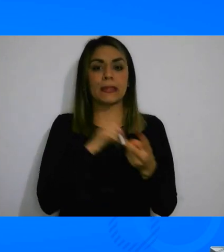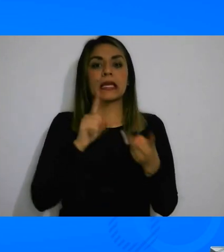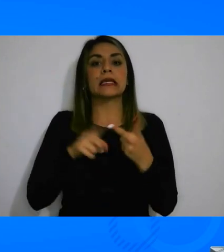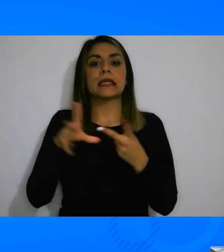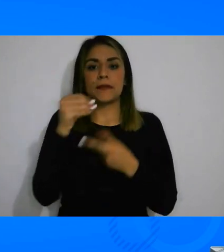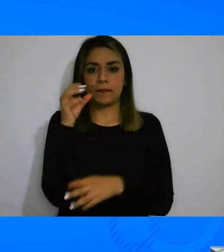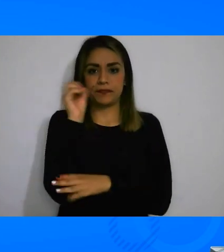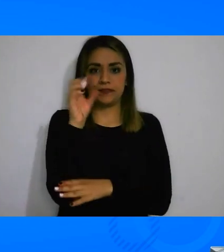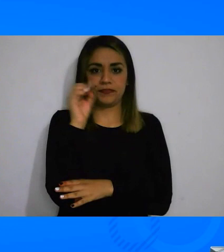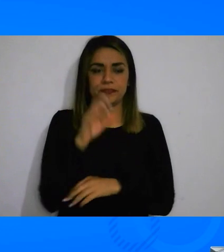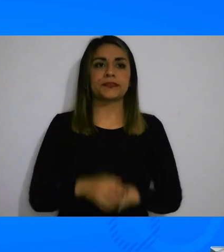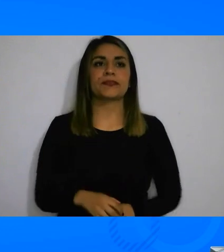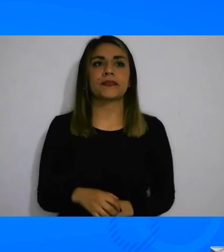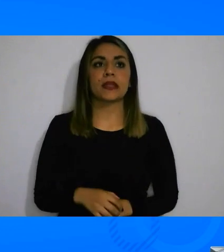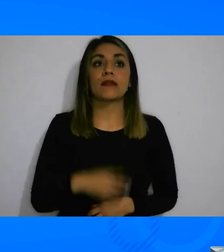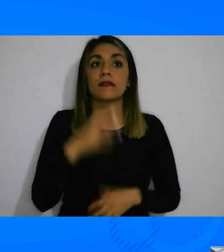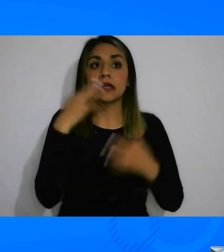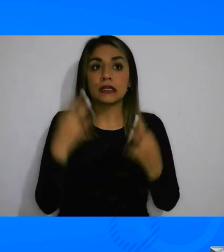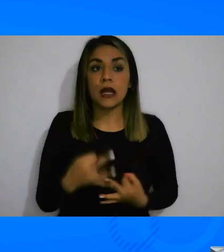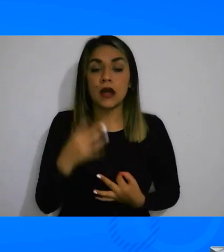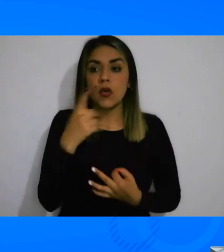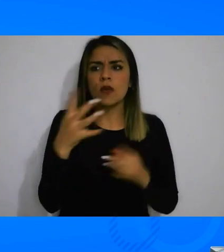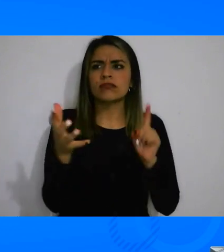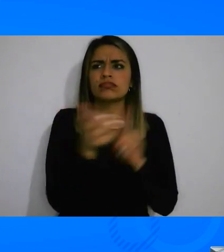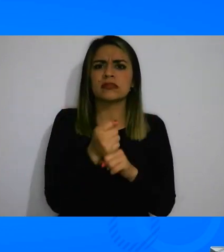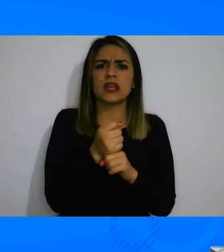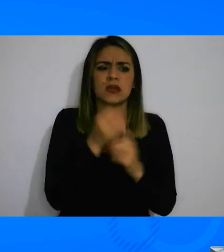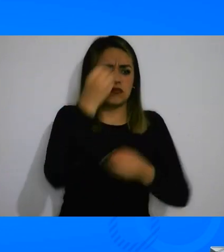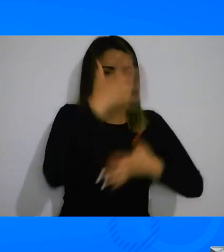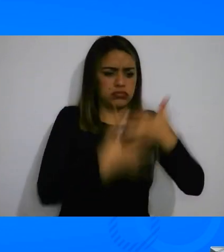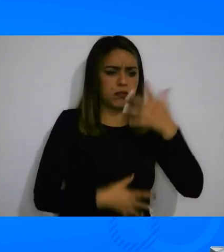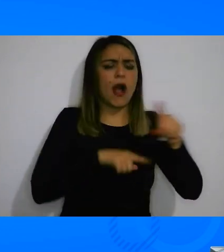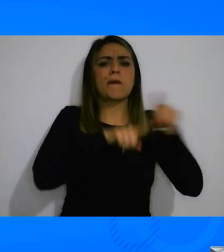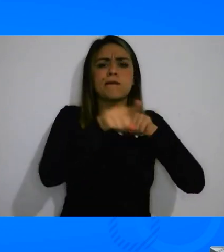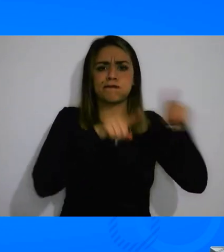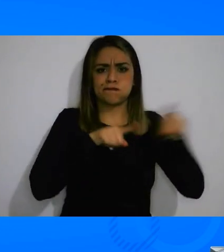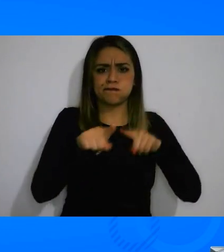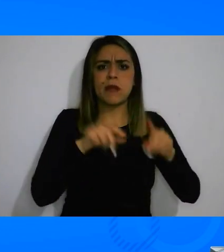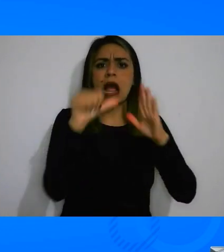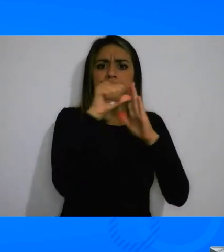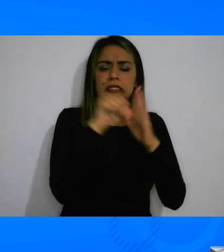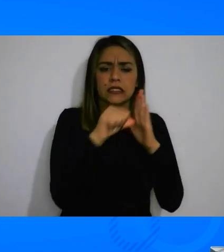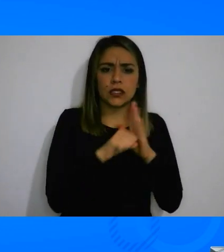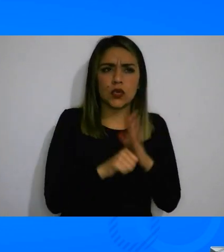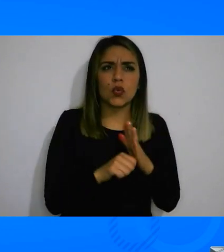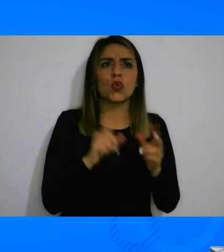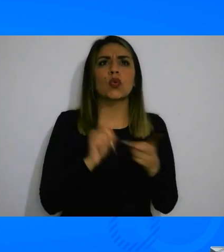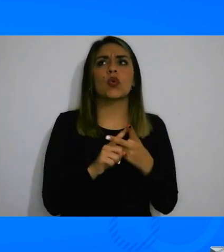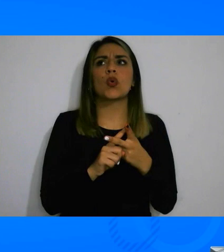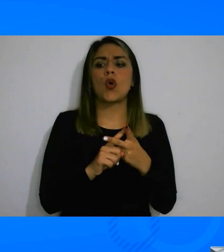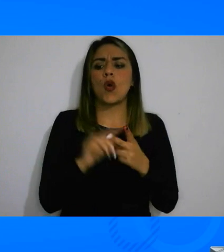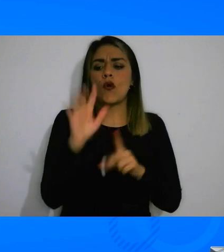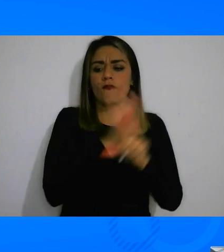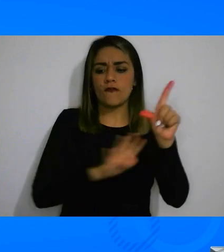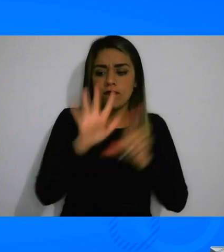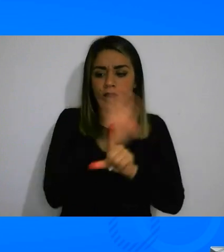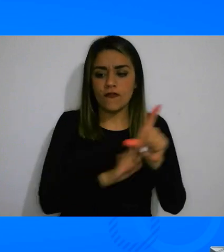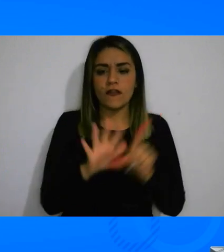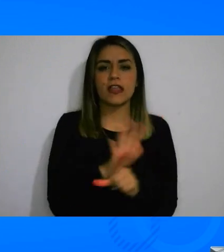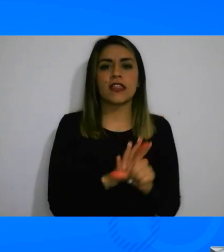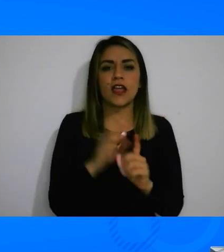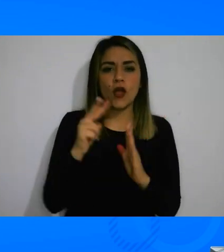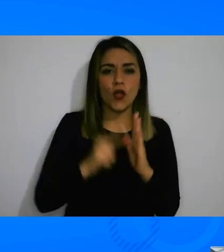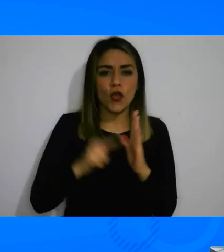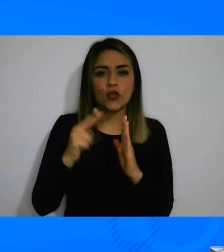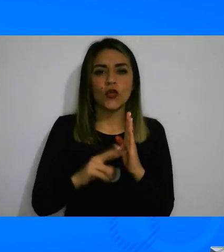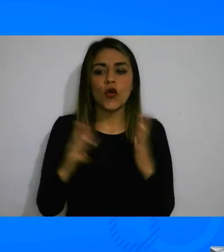exponentes. Entonces, realmente van a encontrar no solo la guía, sino algunos otros artículos, videos, lecturas,